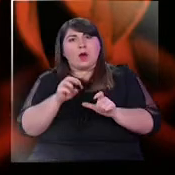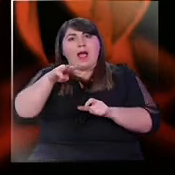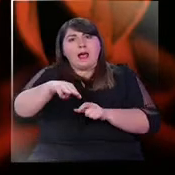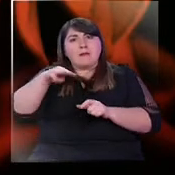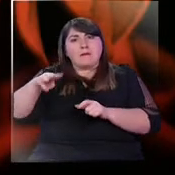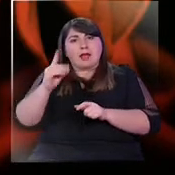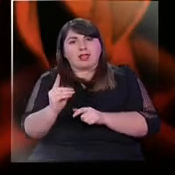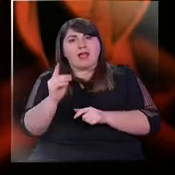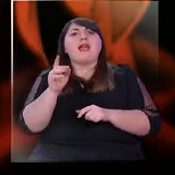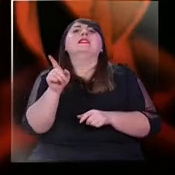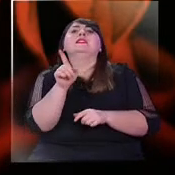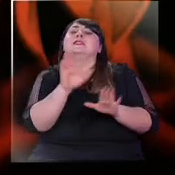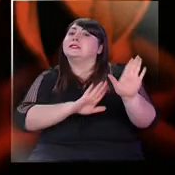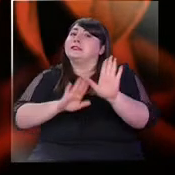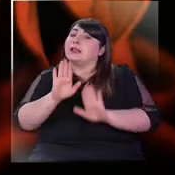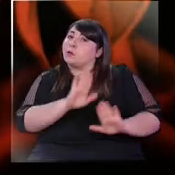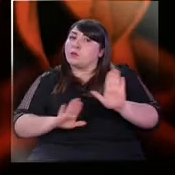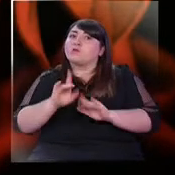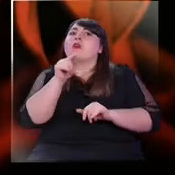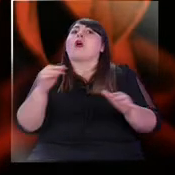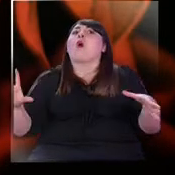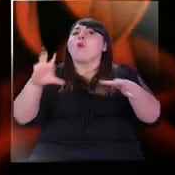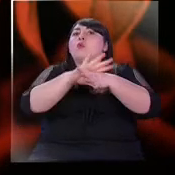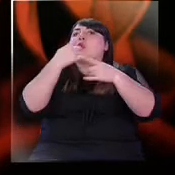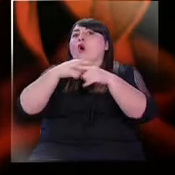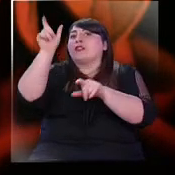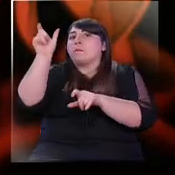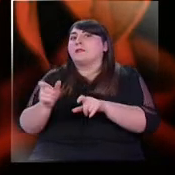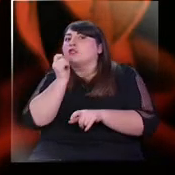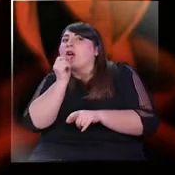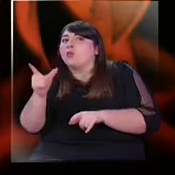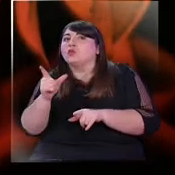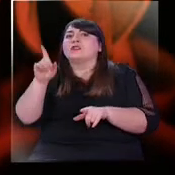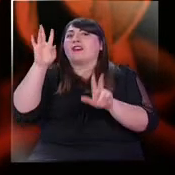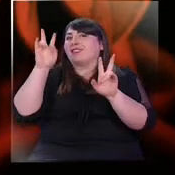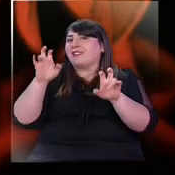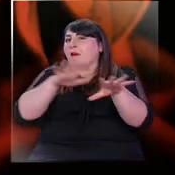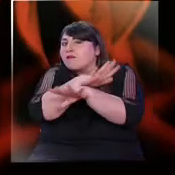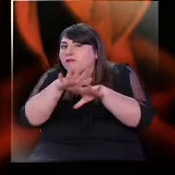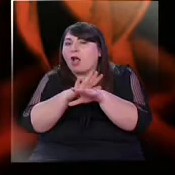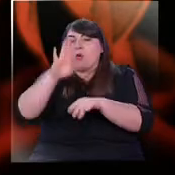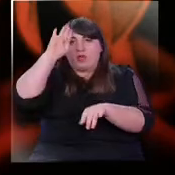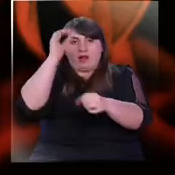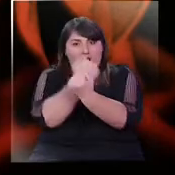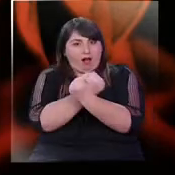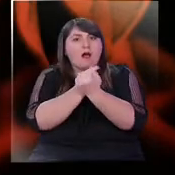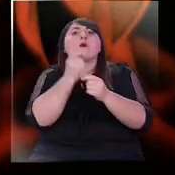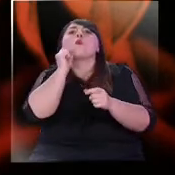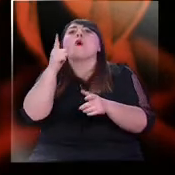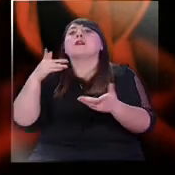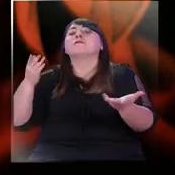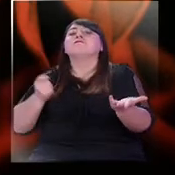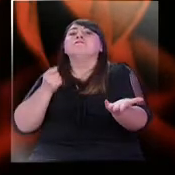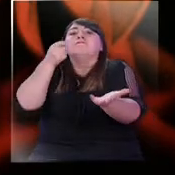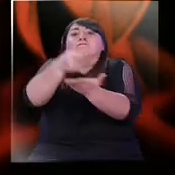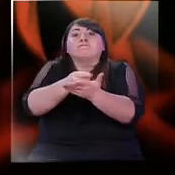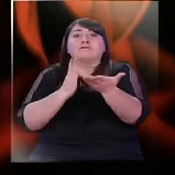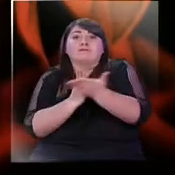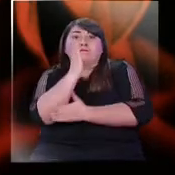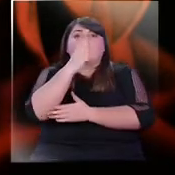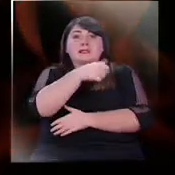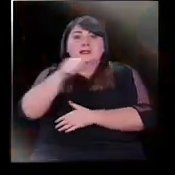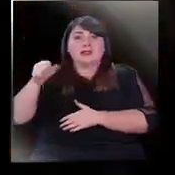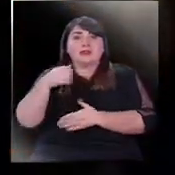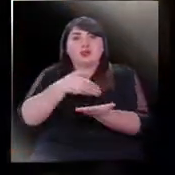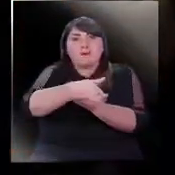MMD Security, junto a otro imputado en el caso fraude en Carabineros, cuyo capital inicial fue de 600 millones de